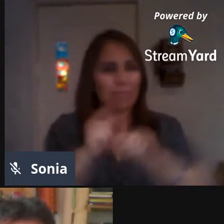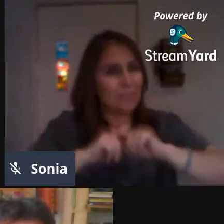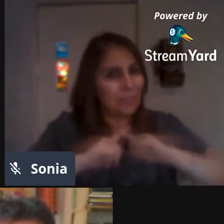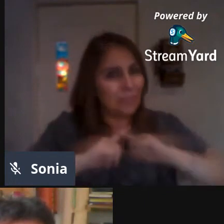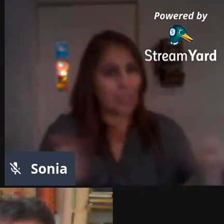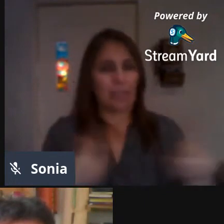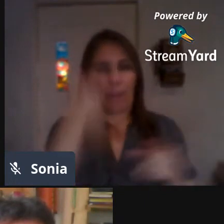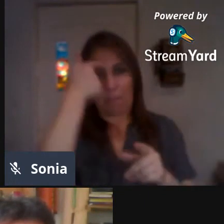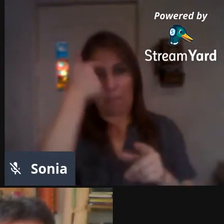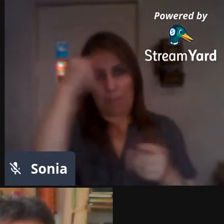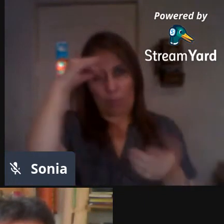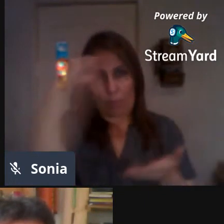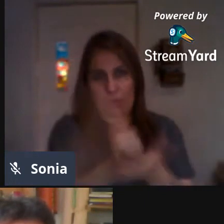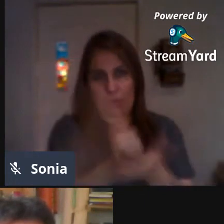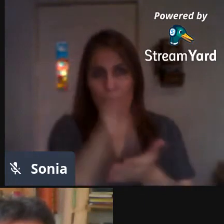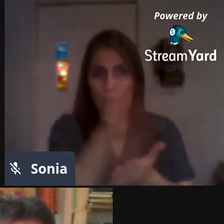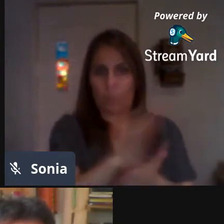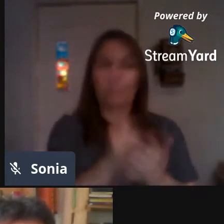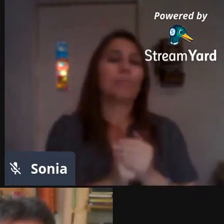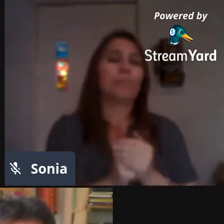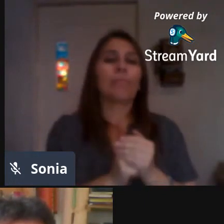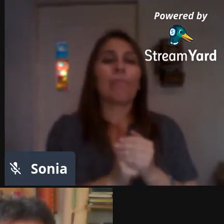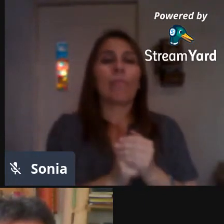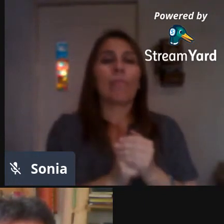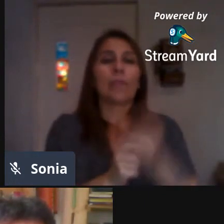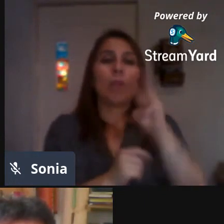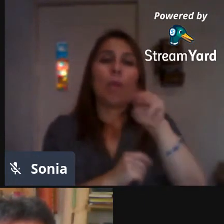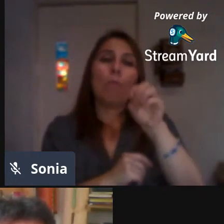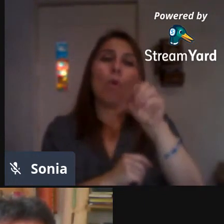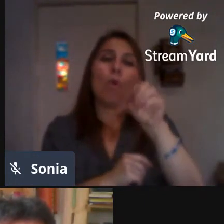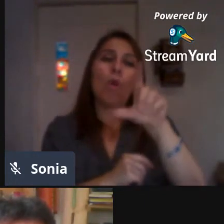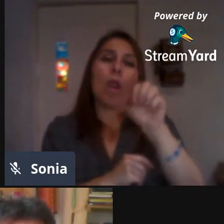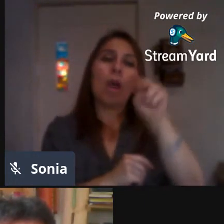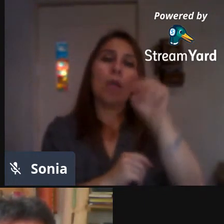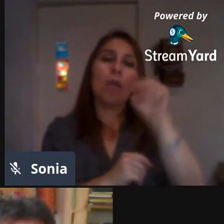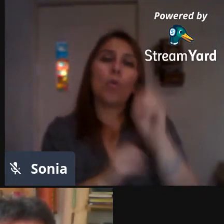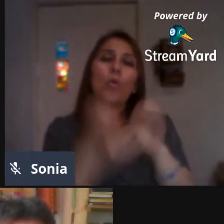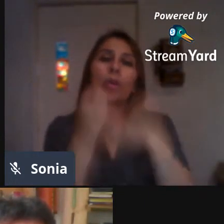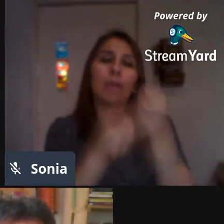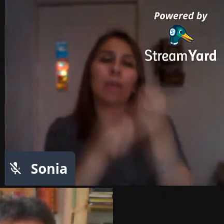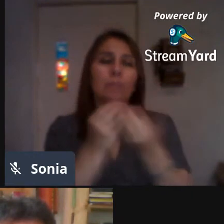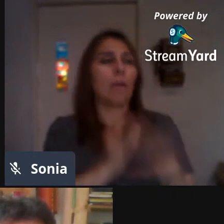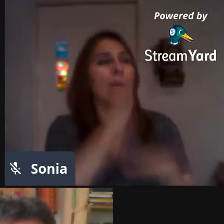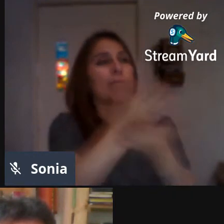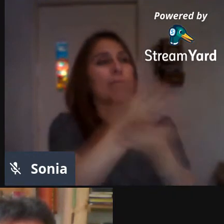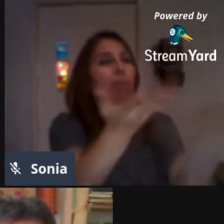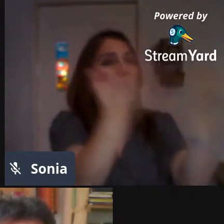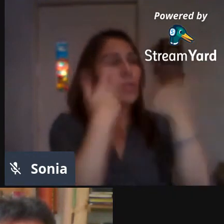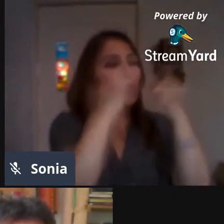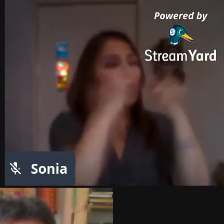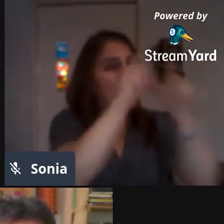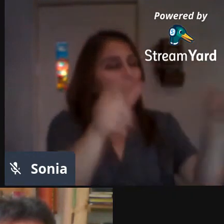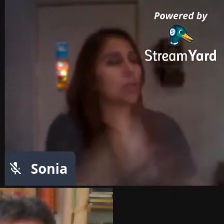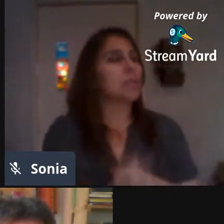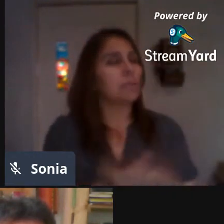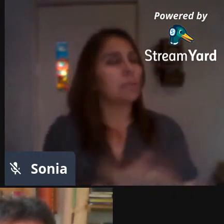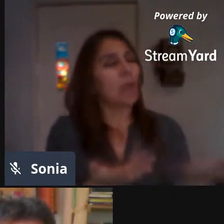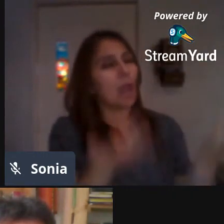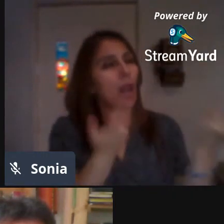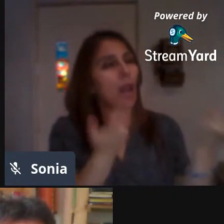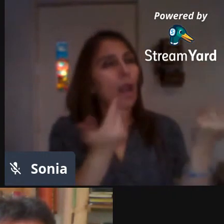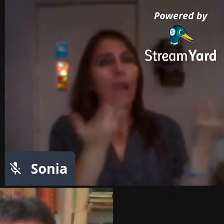que que lo que hace siempre mola no ir a escuchar a la gente y luego en una escritura muy particular donde donde está lo